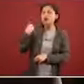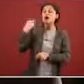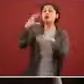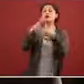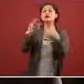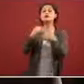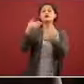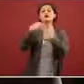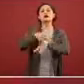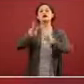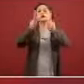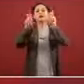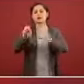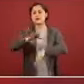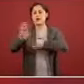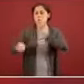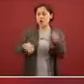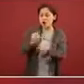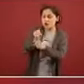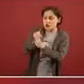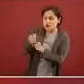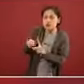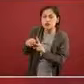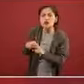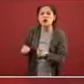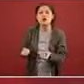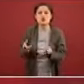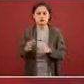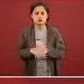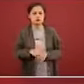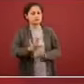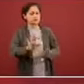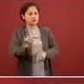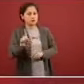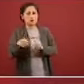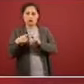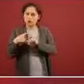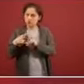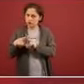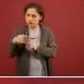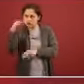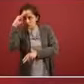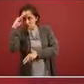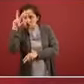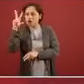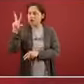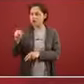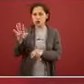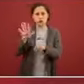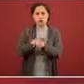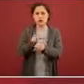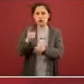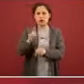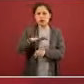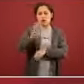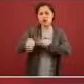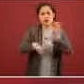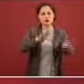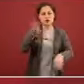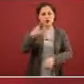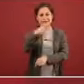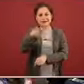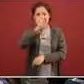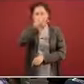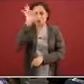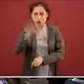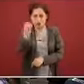puede explicar? No se hace una estimación, se hace una contabilización directa debido a que el 100% de los casos fatales son analizados. Perdón, ya nada